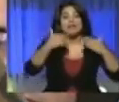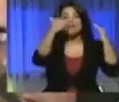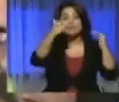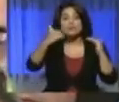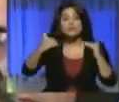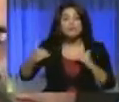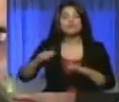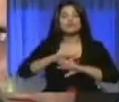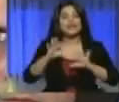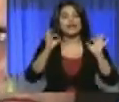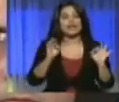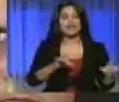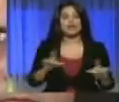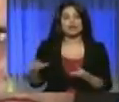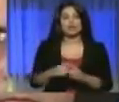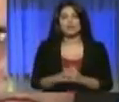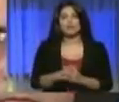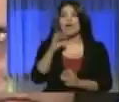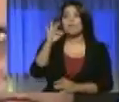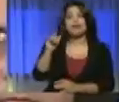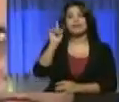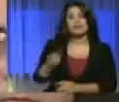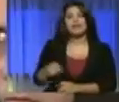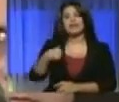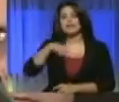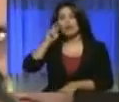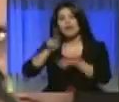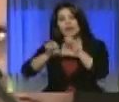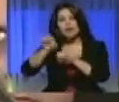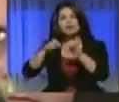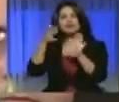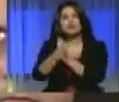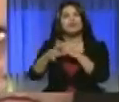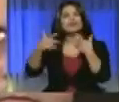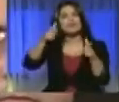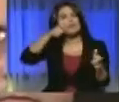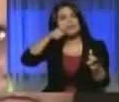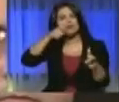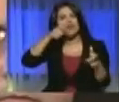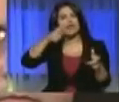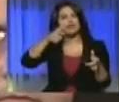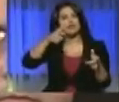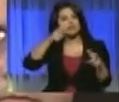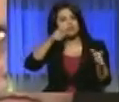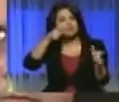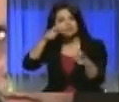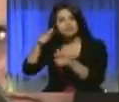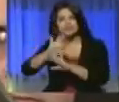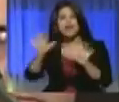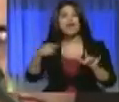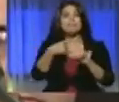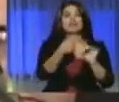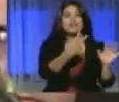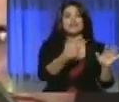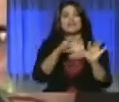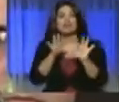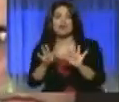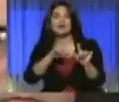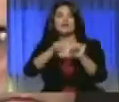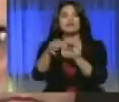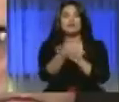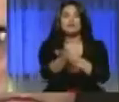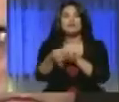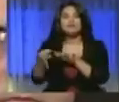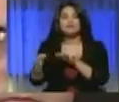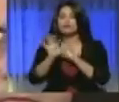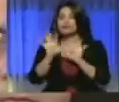indicó, revisando todo el plan Patiasegura, el patrullaje inteligente. Hemos considerado 79 municipios priorizados de la gran